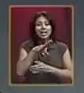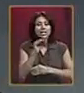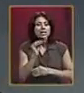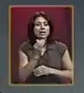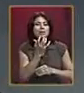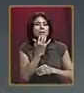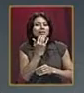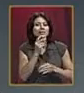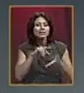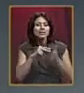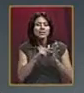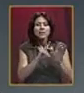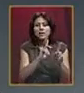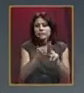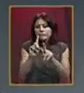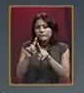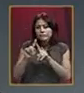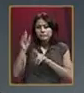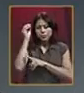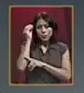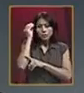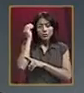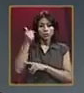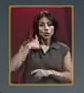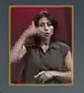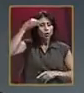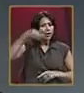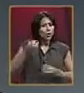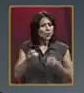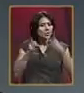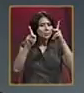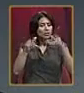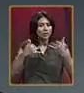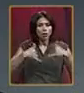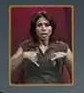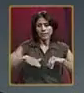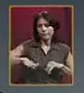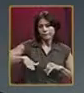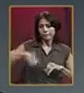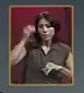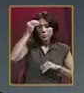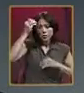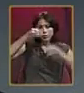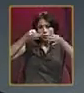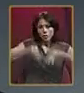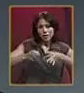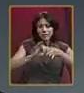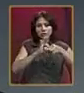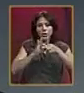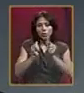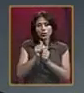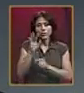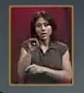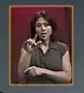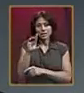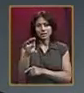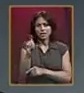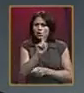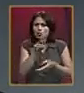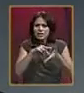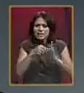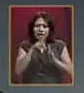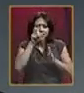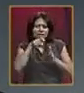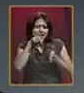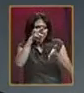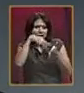considero en primer lugar que hay mucha gente que todavía no tiene una opinión muy formada en torno al TLC. Y esto no quiere decir que tengan que leerlo ni nada por el estilo para que